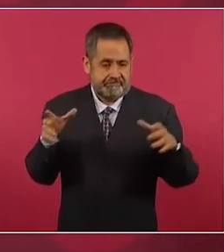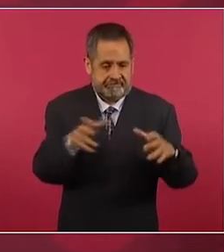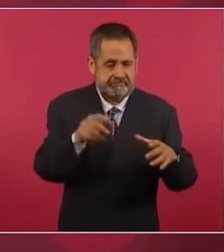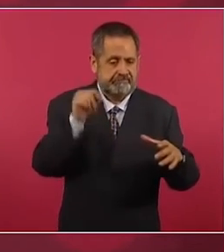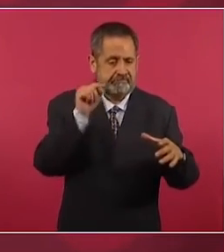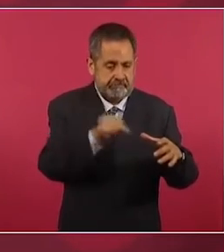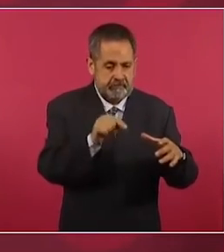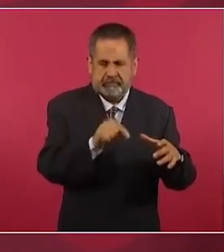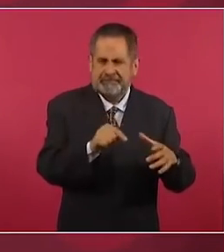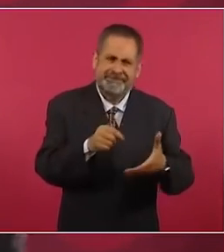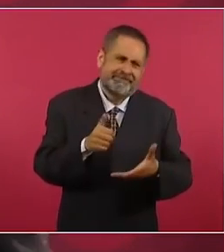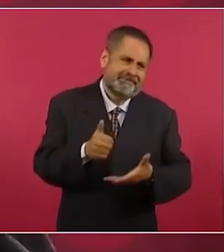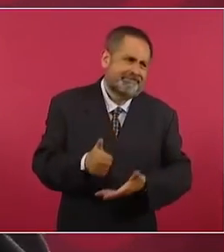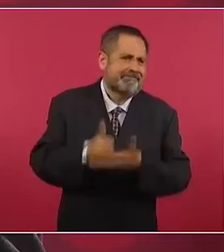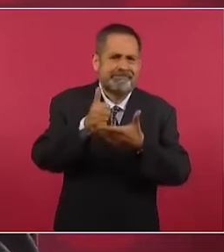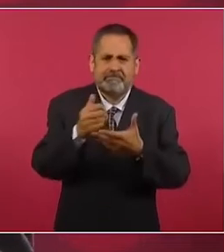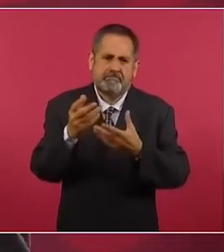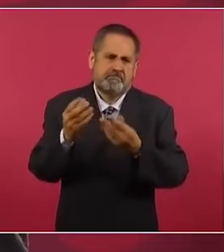que ayuda mucho